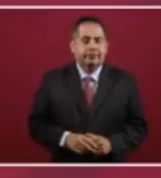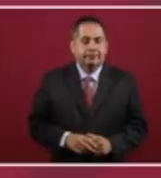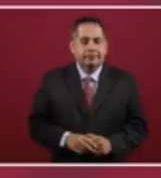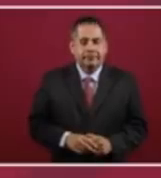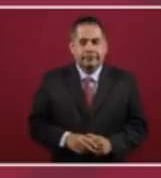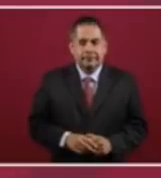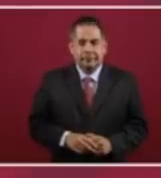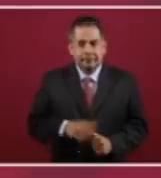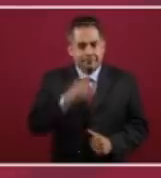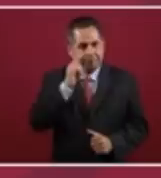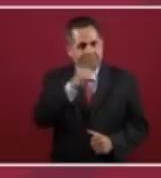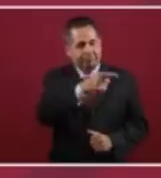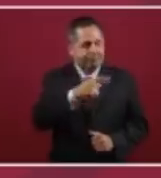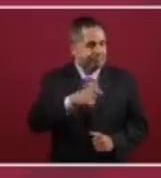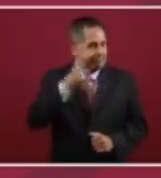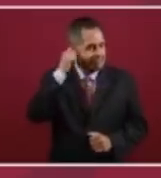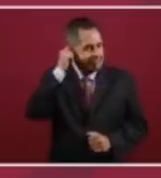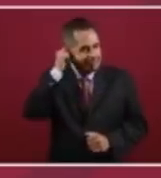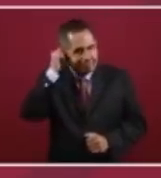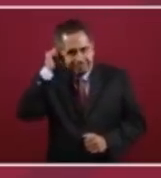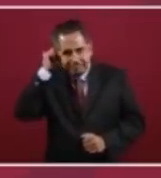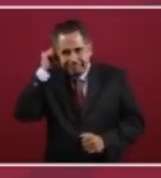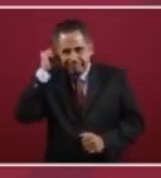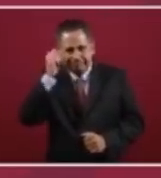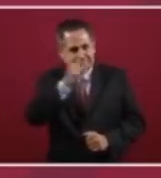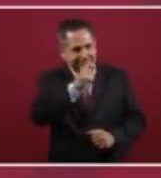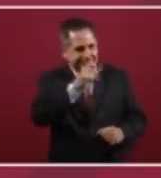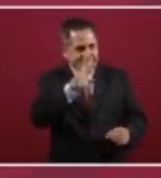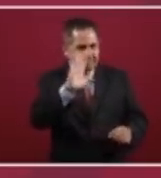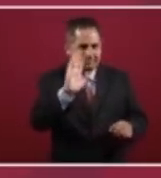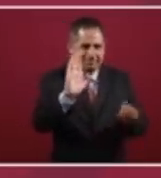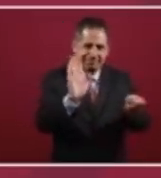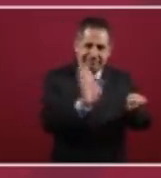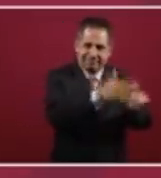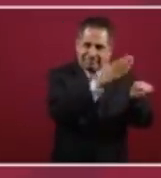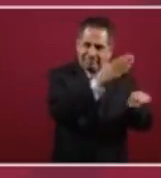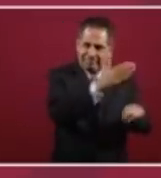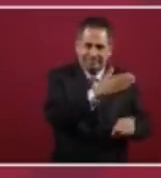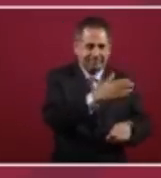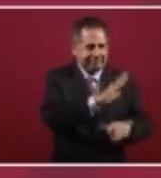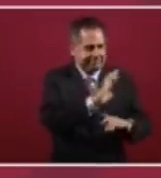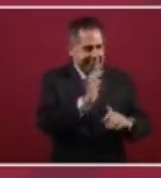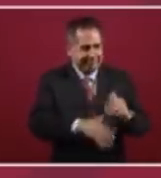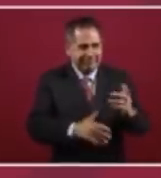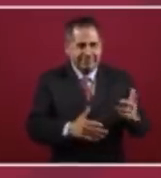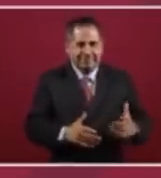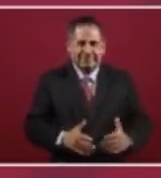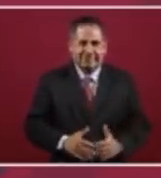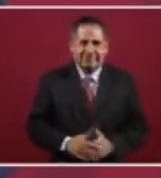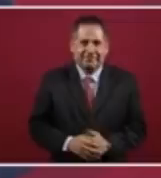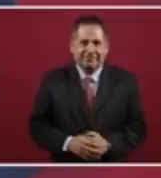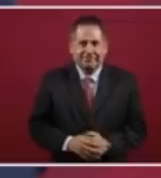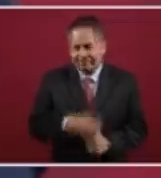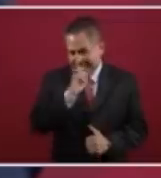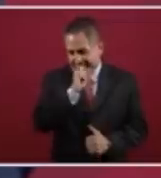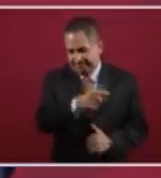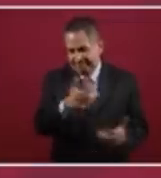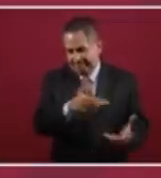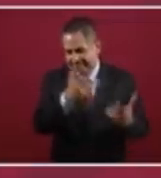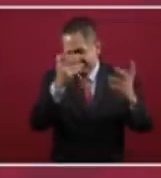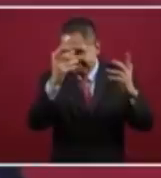Les darían hasta sus jalones de oreja, hasta sus zapes. Eso también.